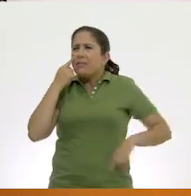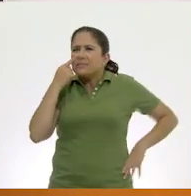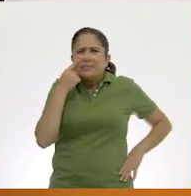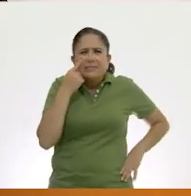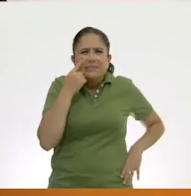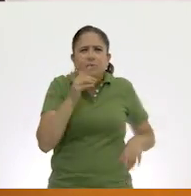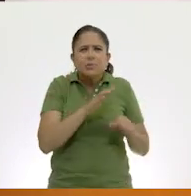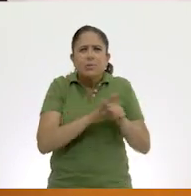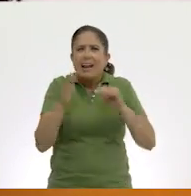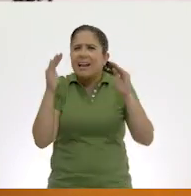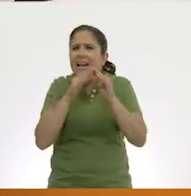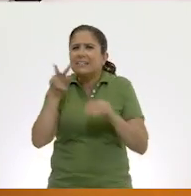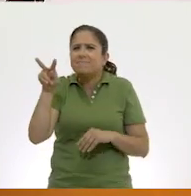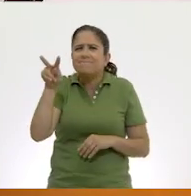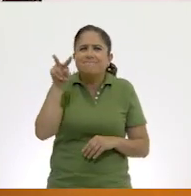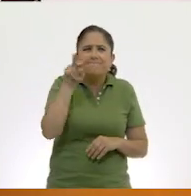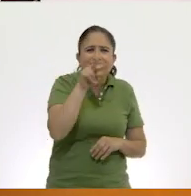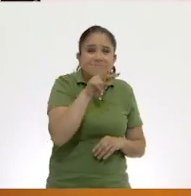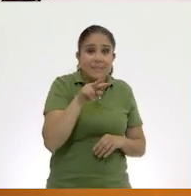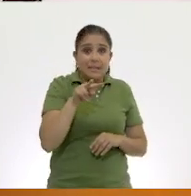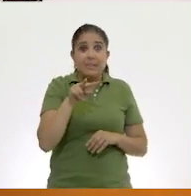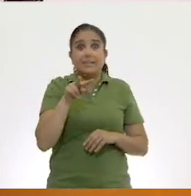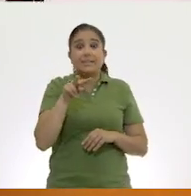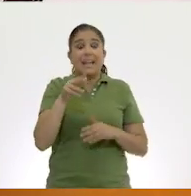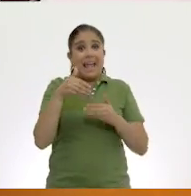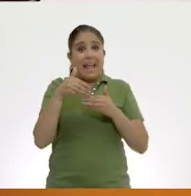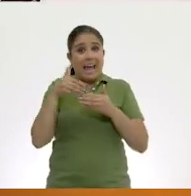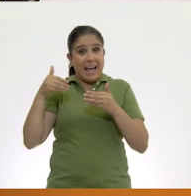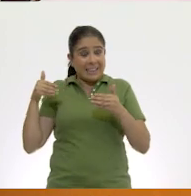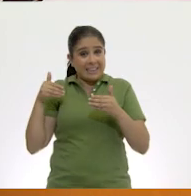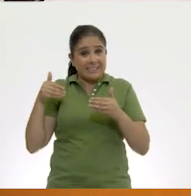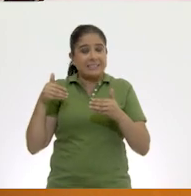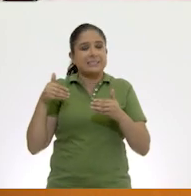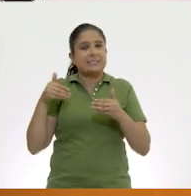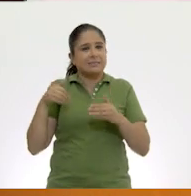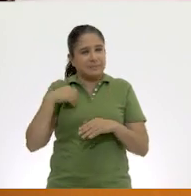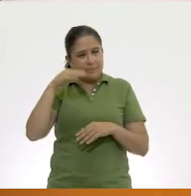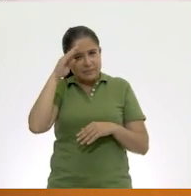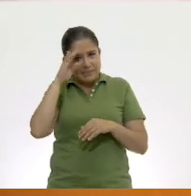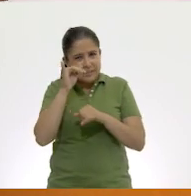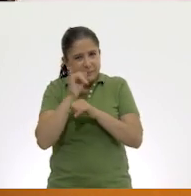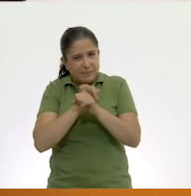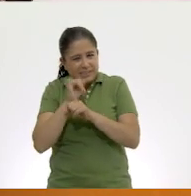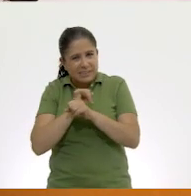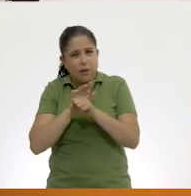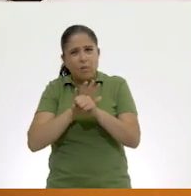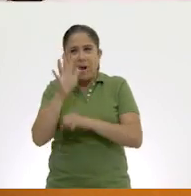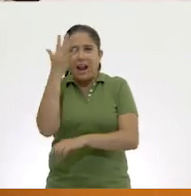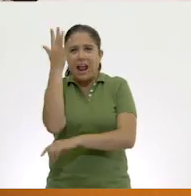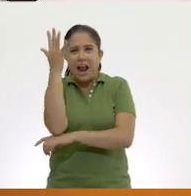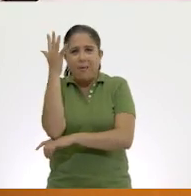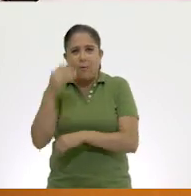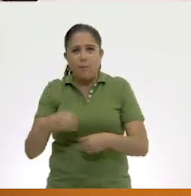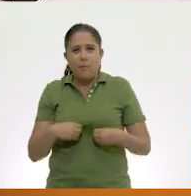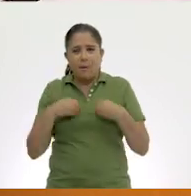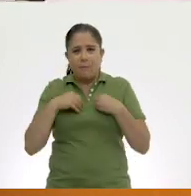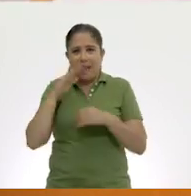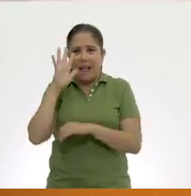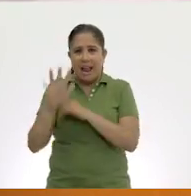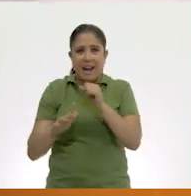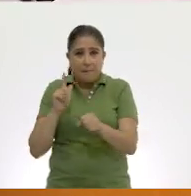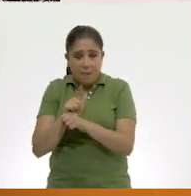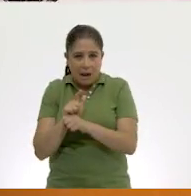pero antes de ello creo que lo conveniente será investigar siendo algún árbol y ver algún animal